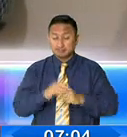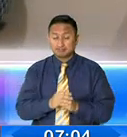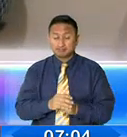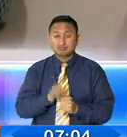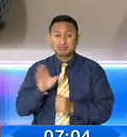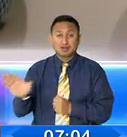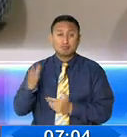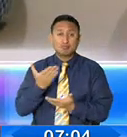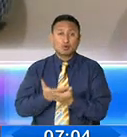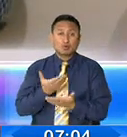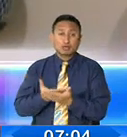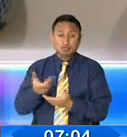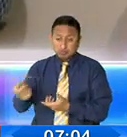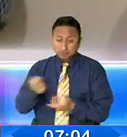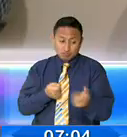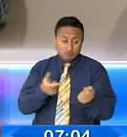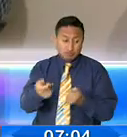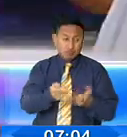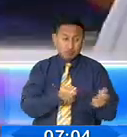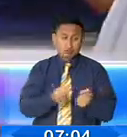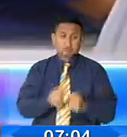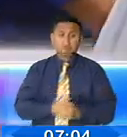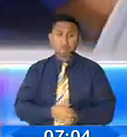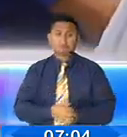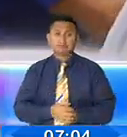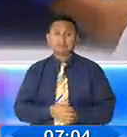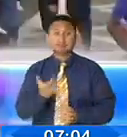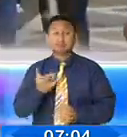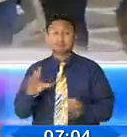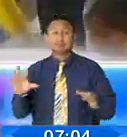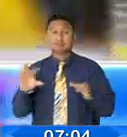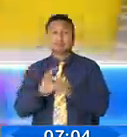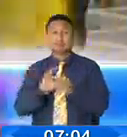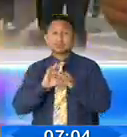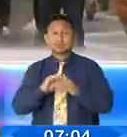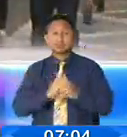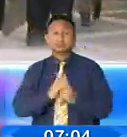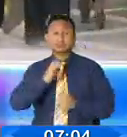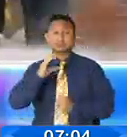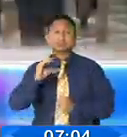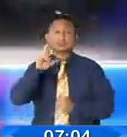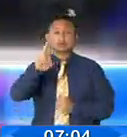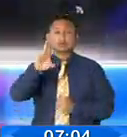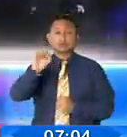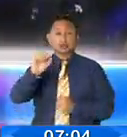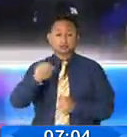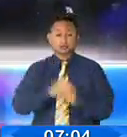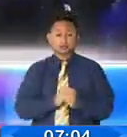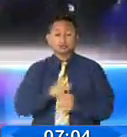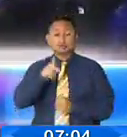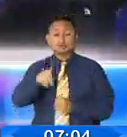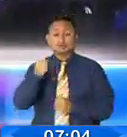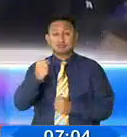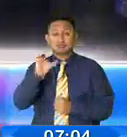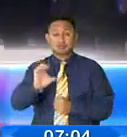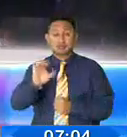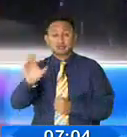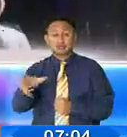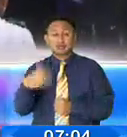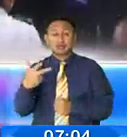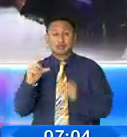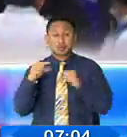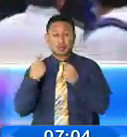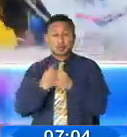propuestas de las distintas bancadas. La Alianza Creó y Partido Social Cristiano, que constituye la tercera fuerza política con